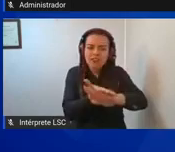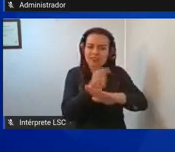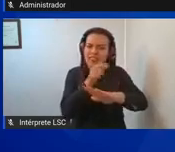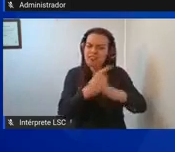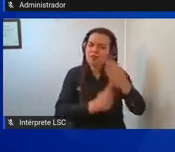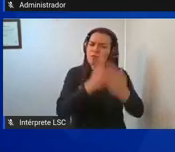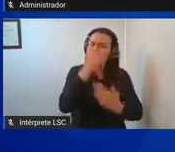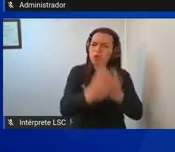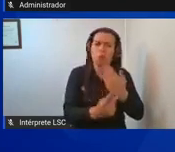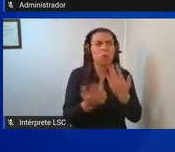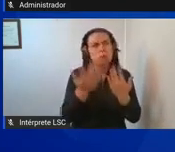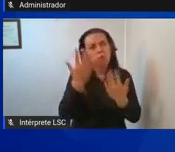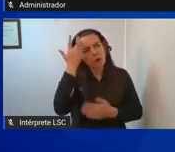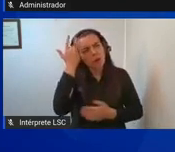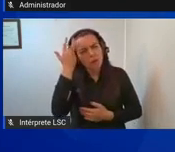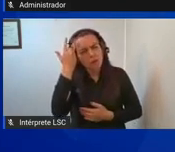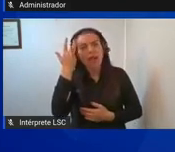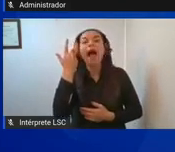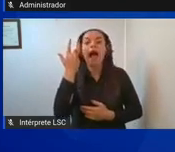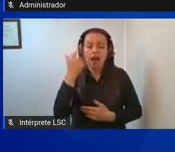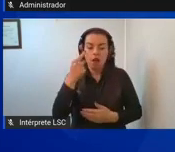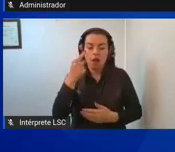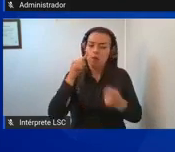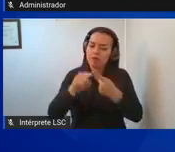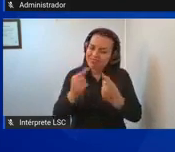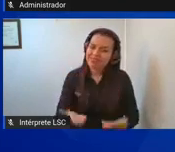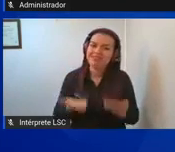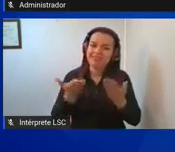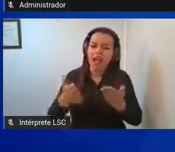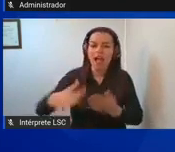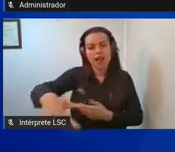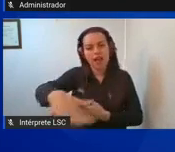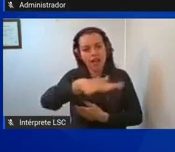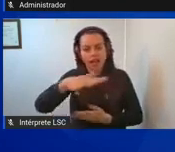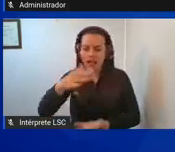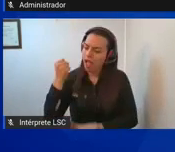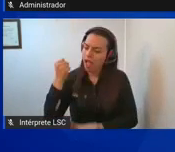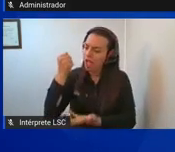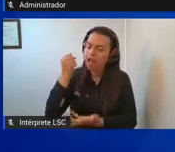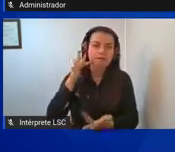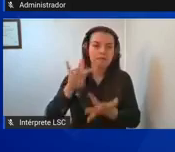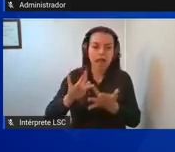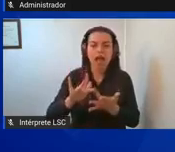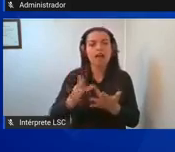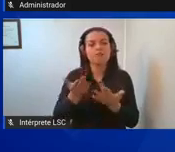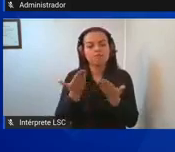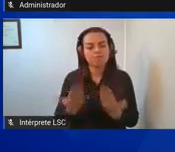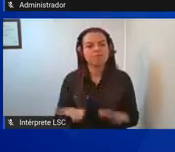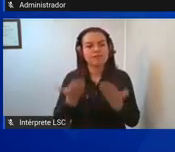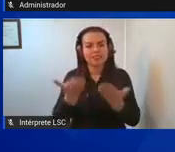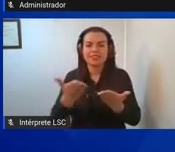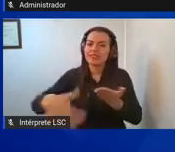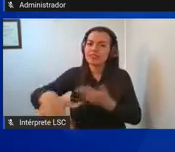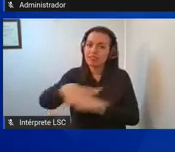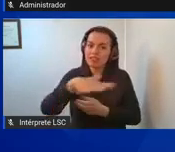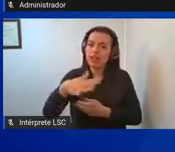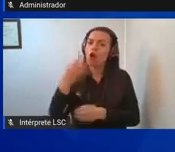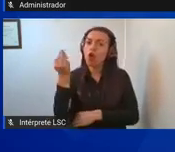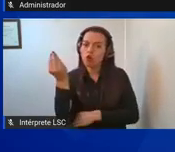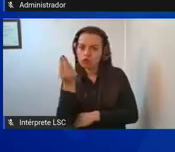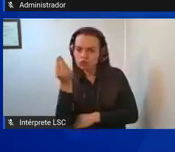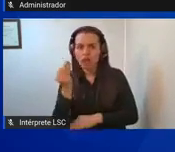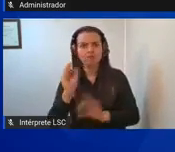ley en garantizar estos recursos para el funcionamiento del Consejo y para